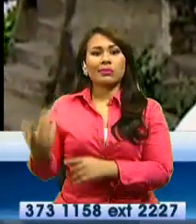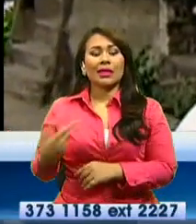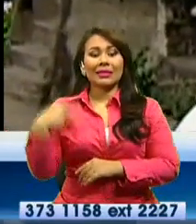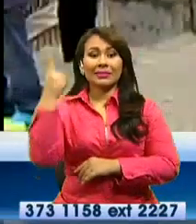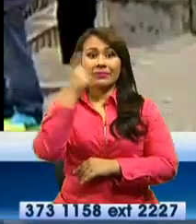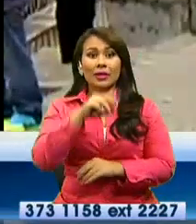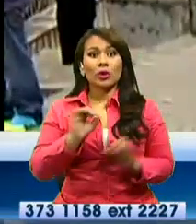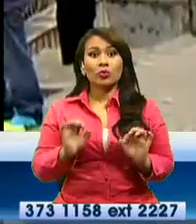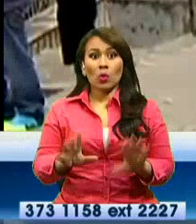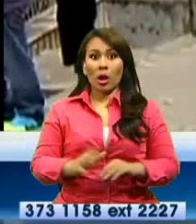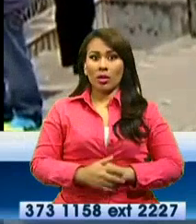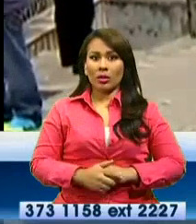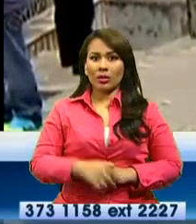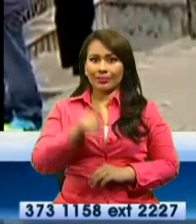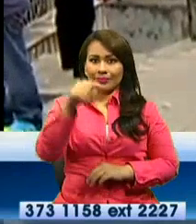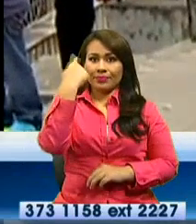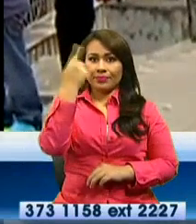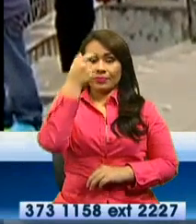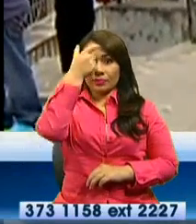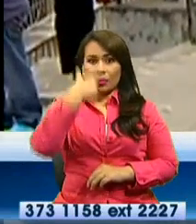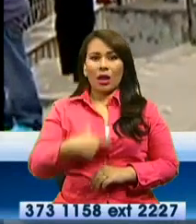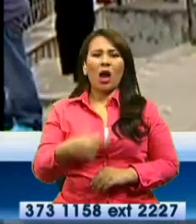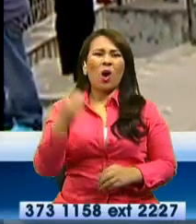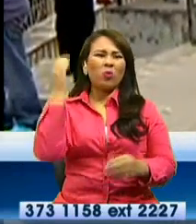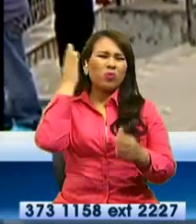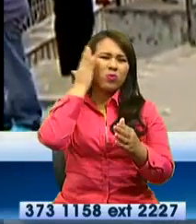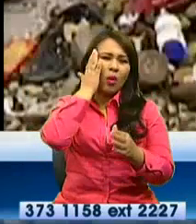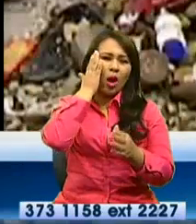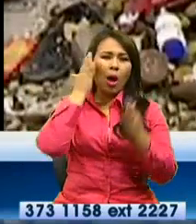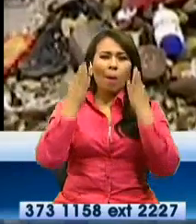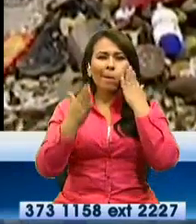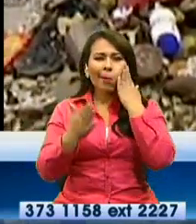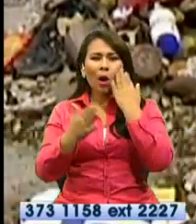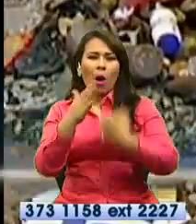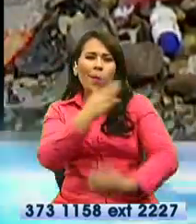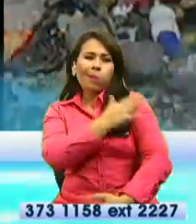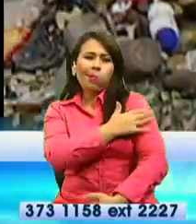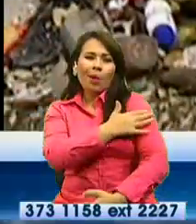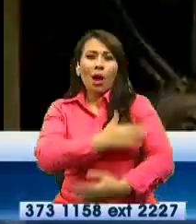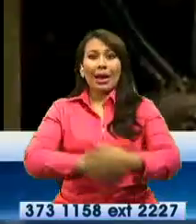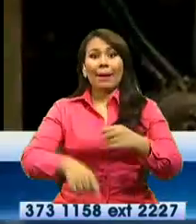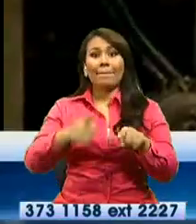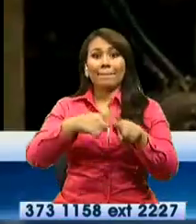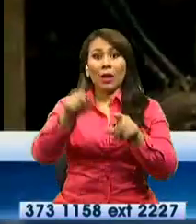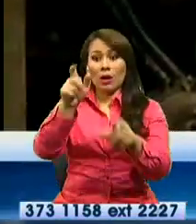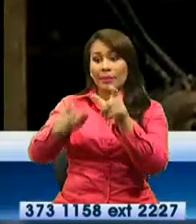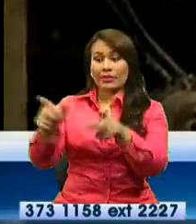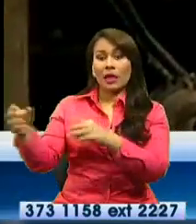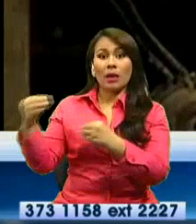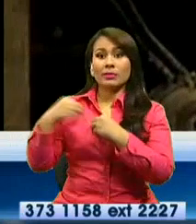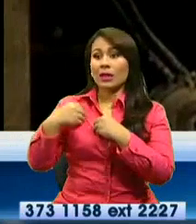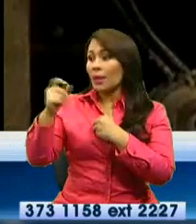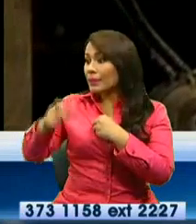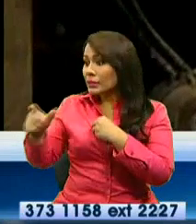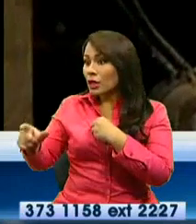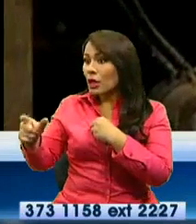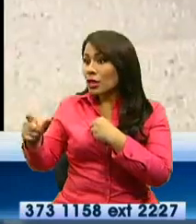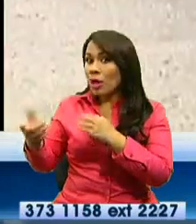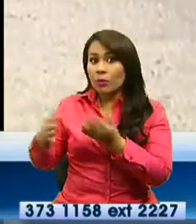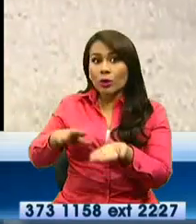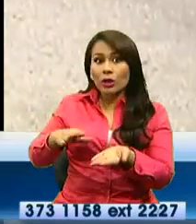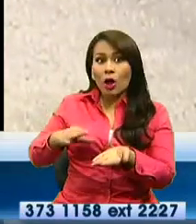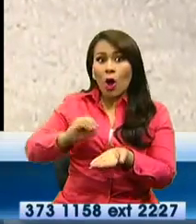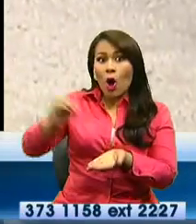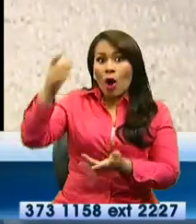nadie. Solo el conductor resultó con golpes en su cuerpo, mientras que en el barrio no se reportó la existencia de víctimas.